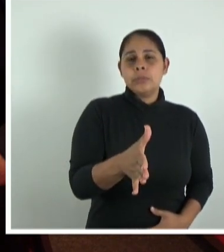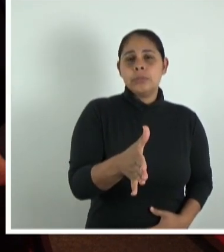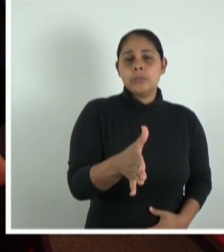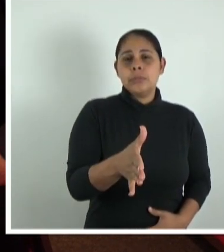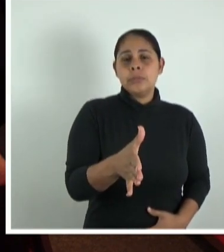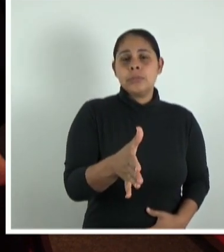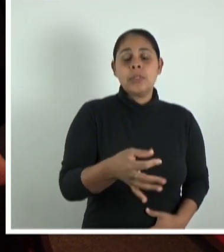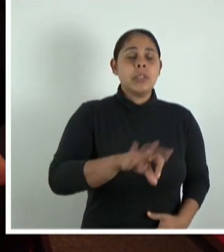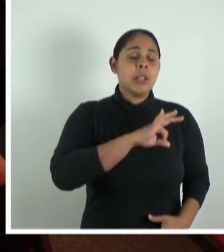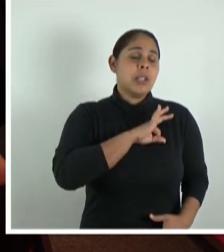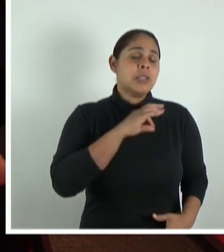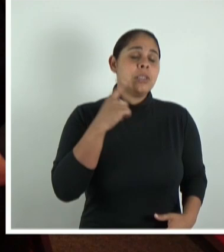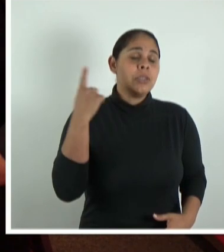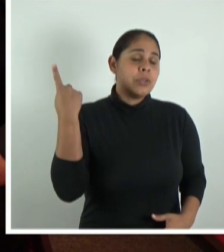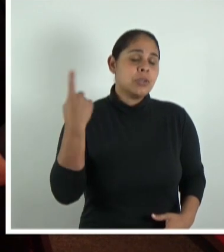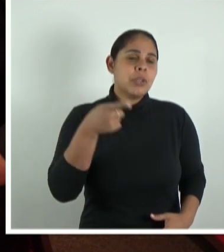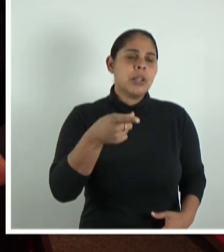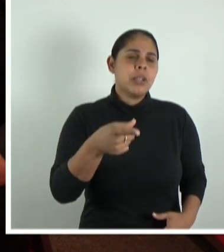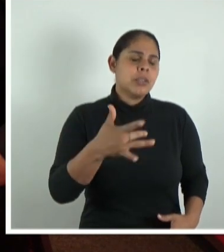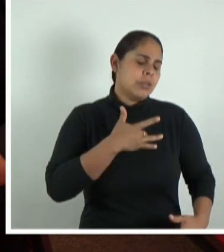Porque el Señor le ama, le aprecia